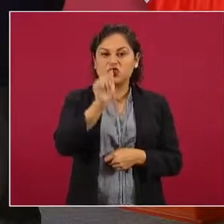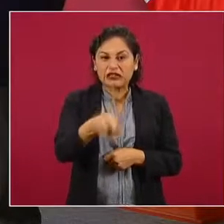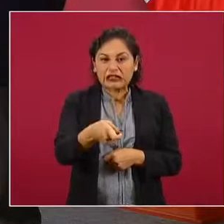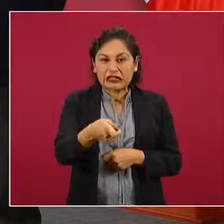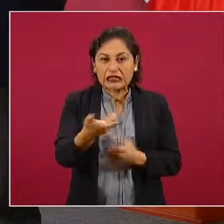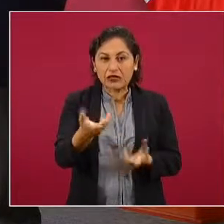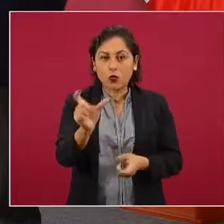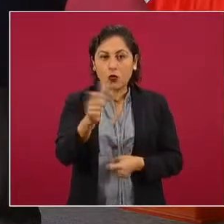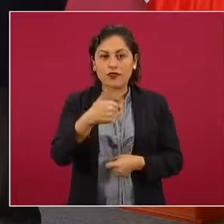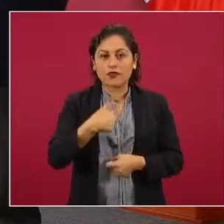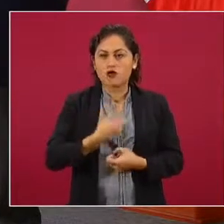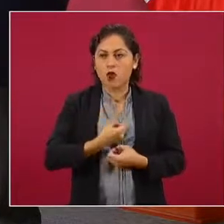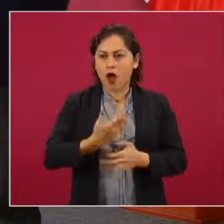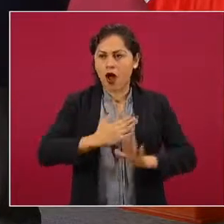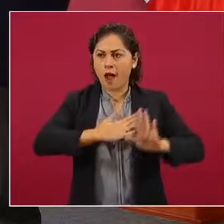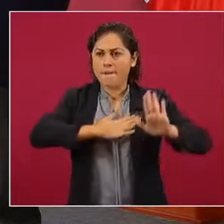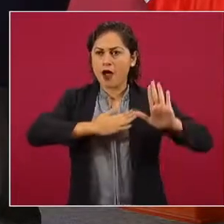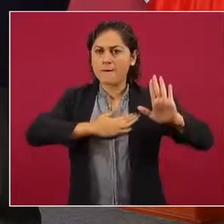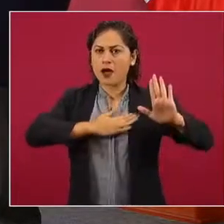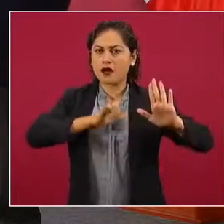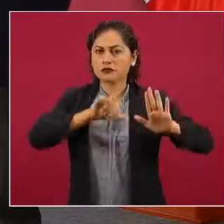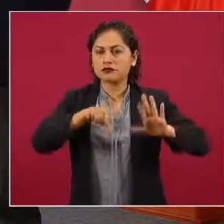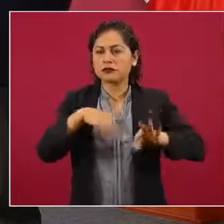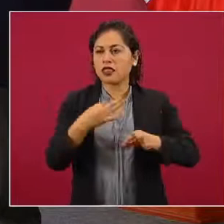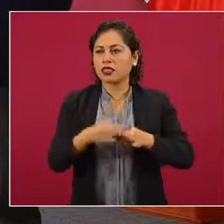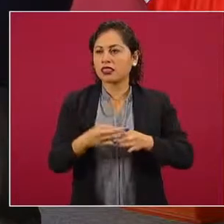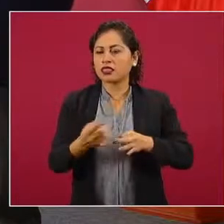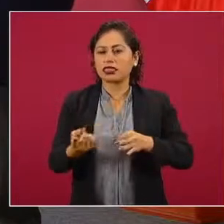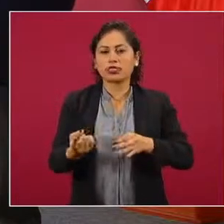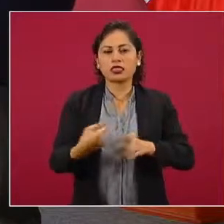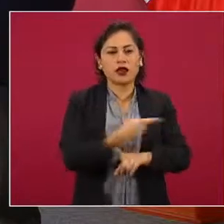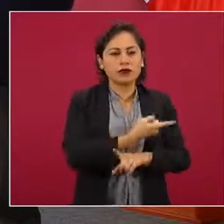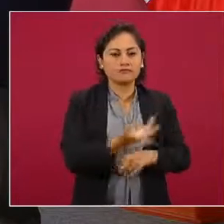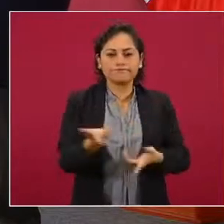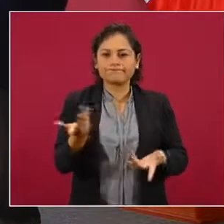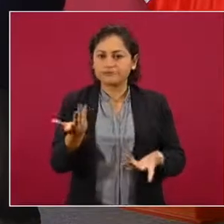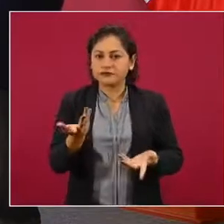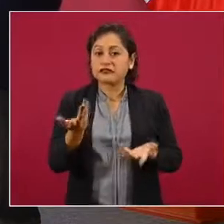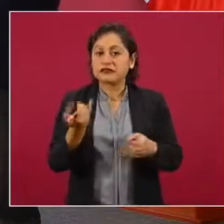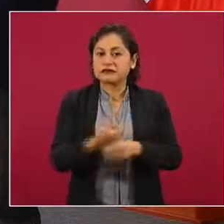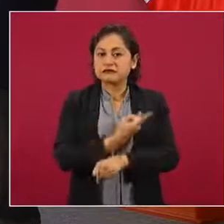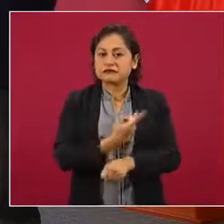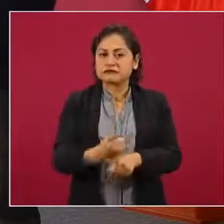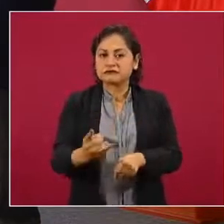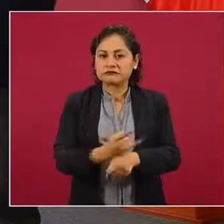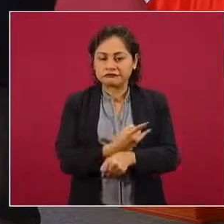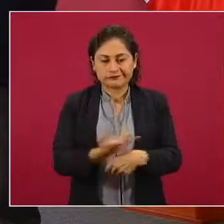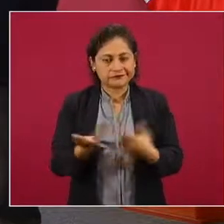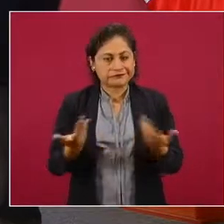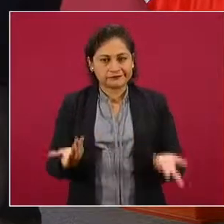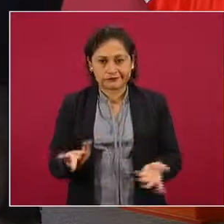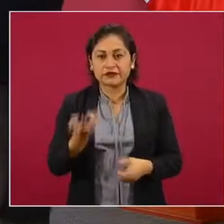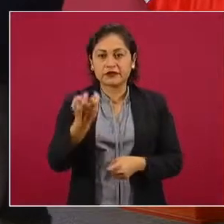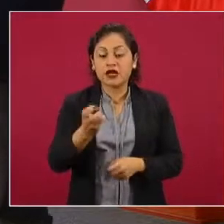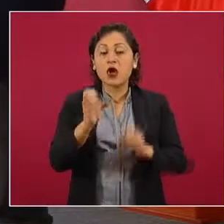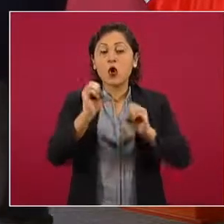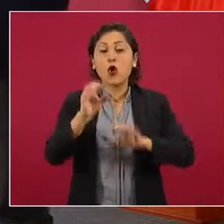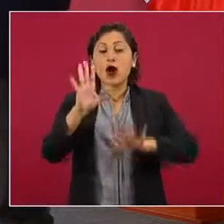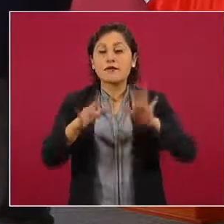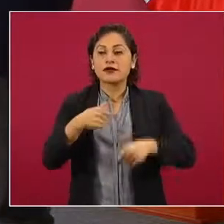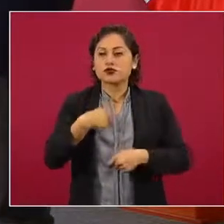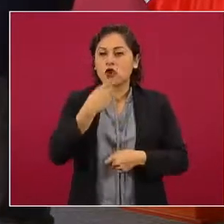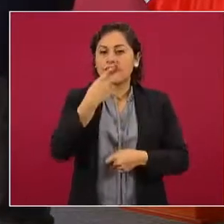cumplirlo, o prometer acciones en un sentido y posteriormente actuar en sentido